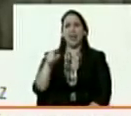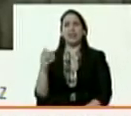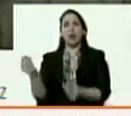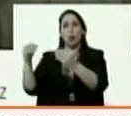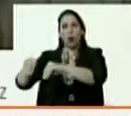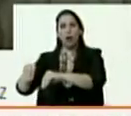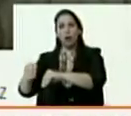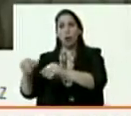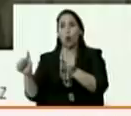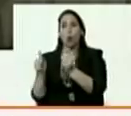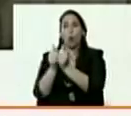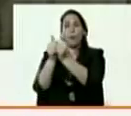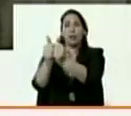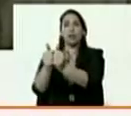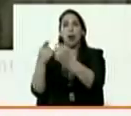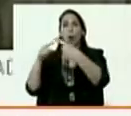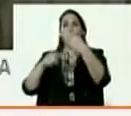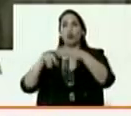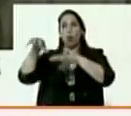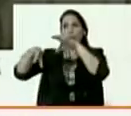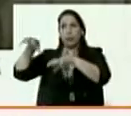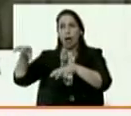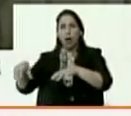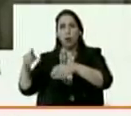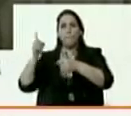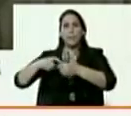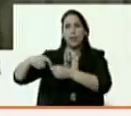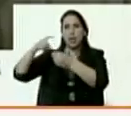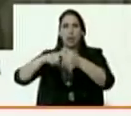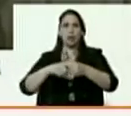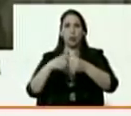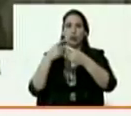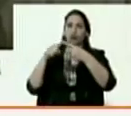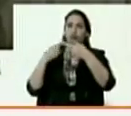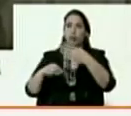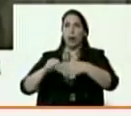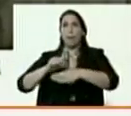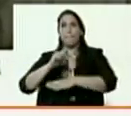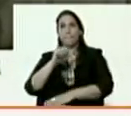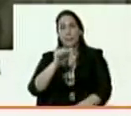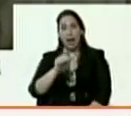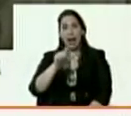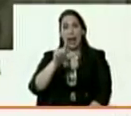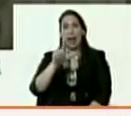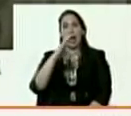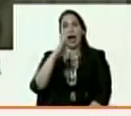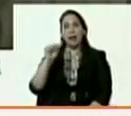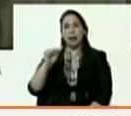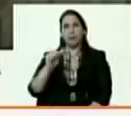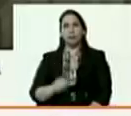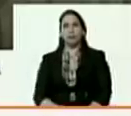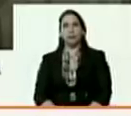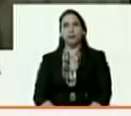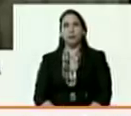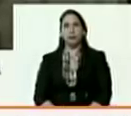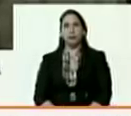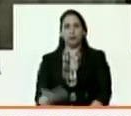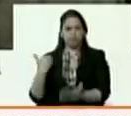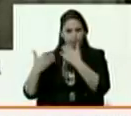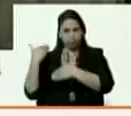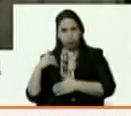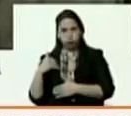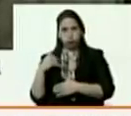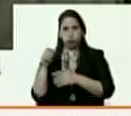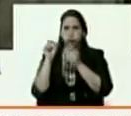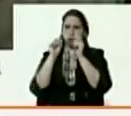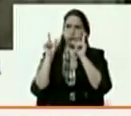en compañía de los Estados miembros de la Alternativa Bolivariana para la América Latina y el Caribe. La